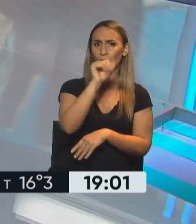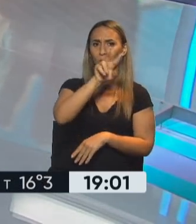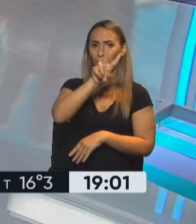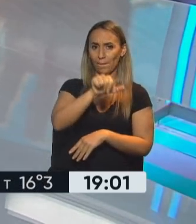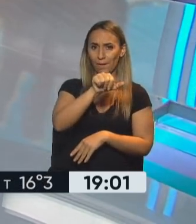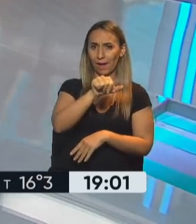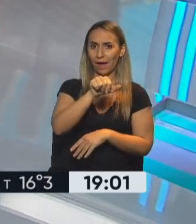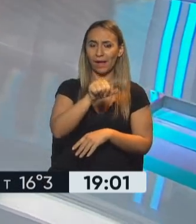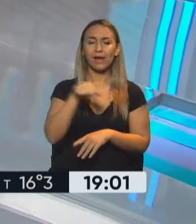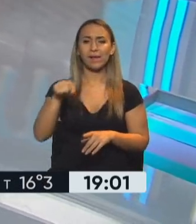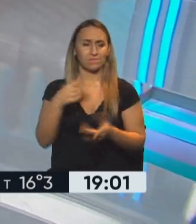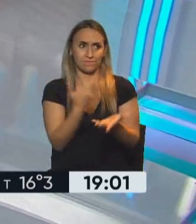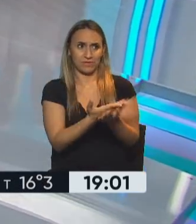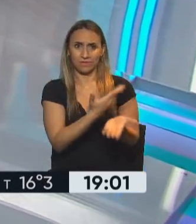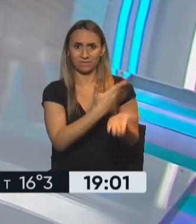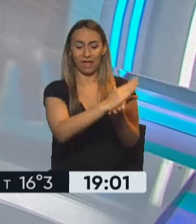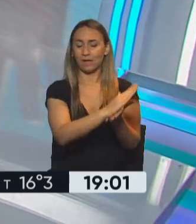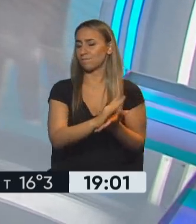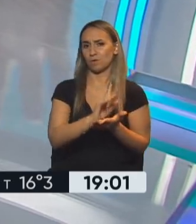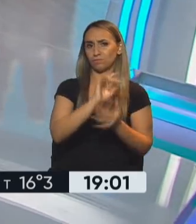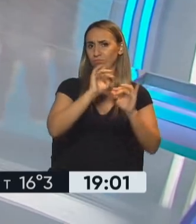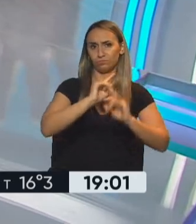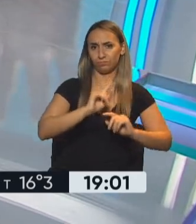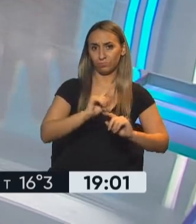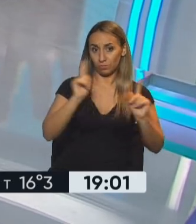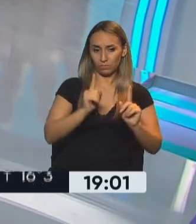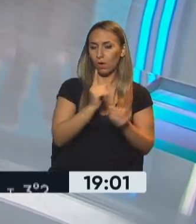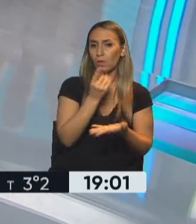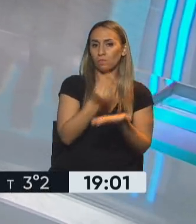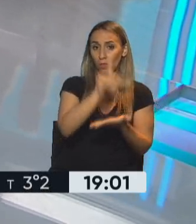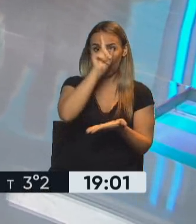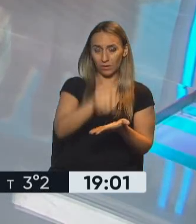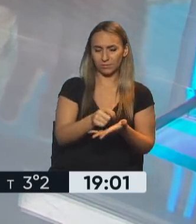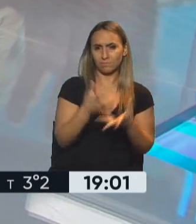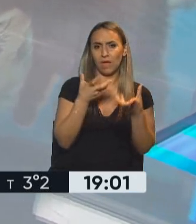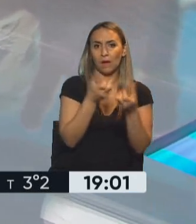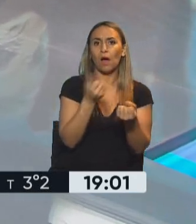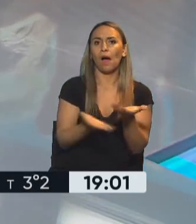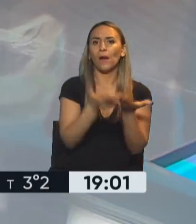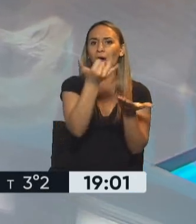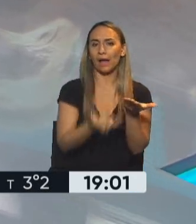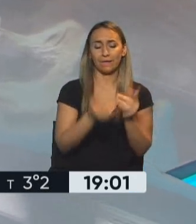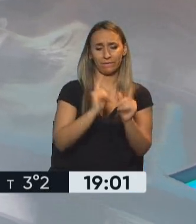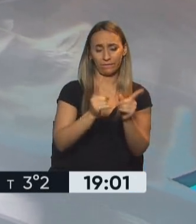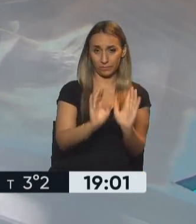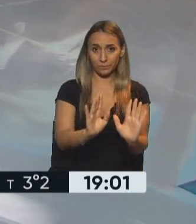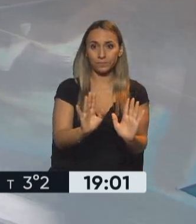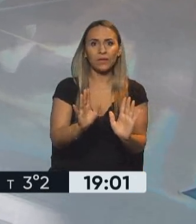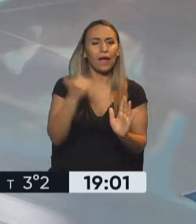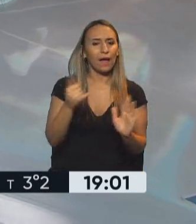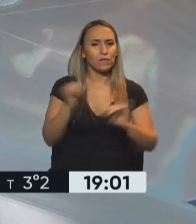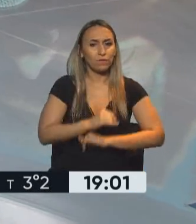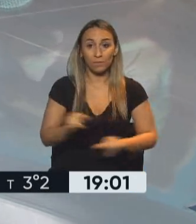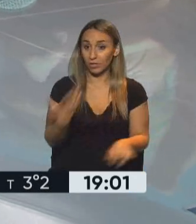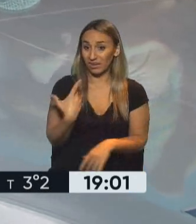Macri, pero fue ratificado al frente de esta causa y hay material abundante. Sí, y hasta incluso hay informaciones de